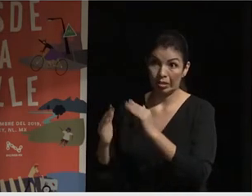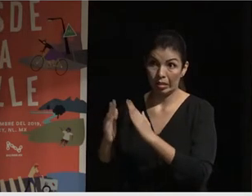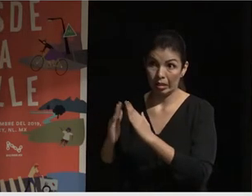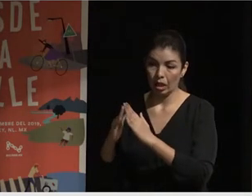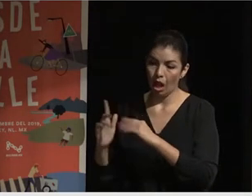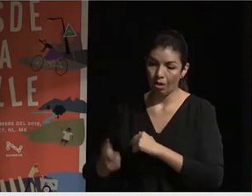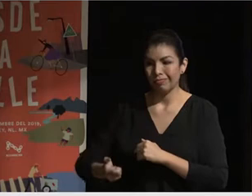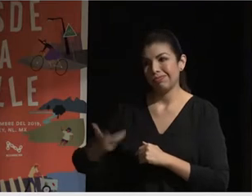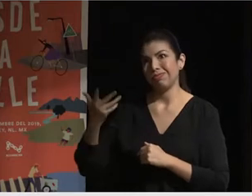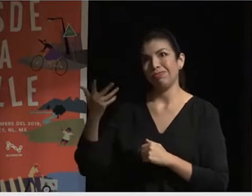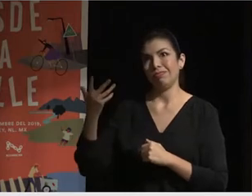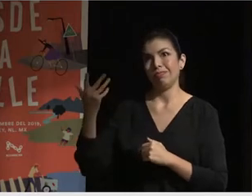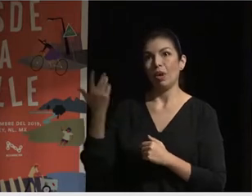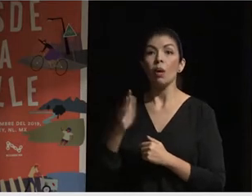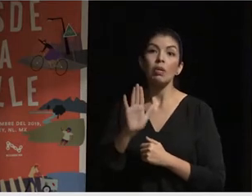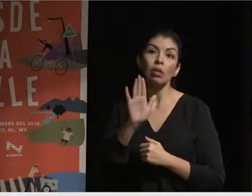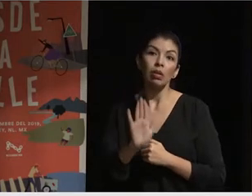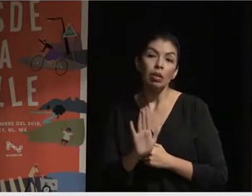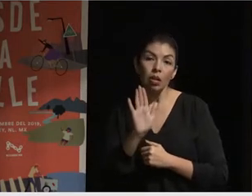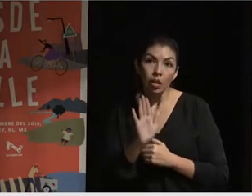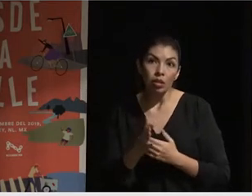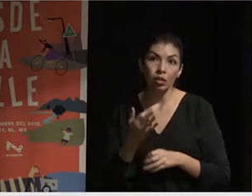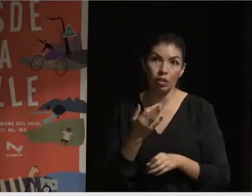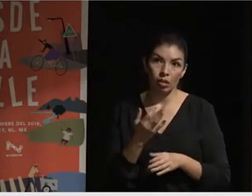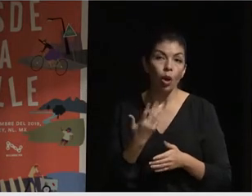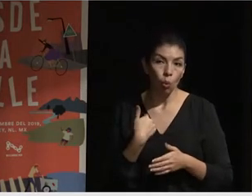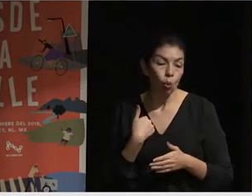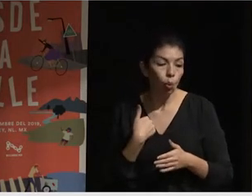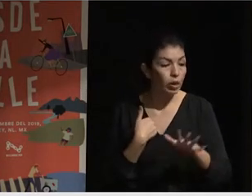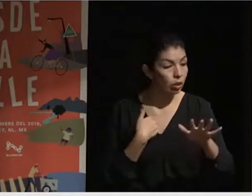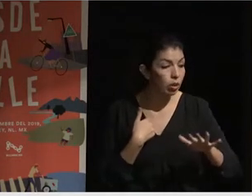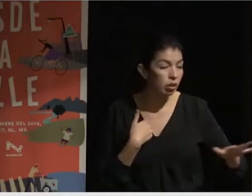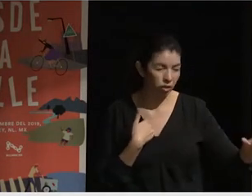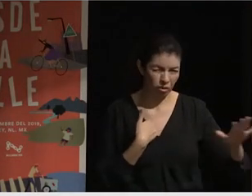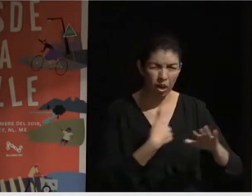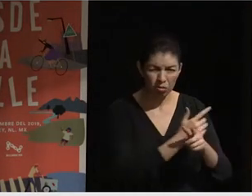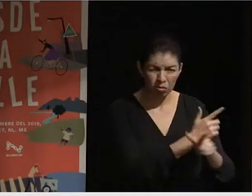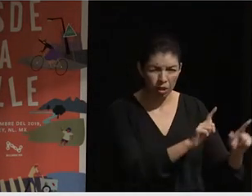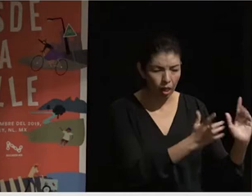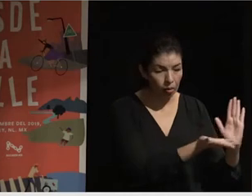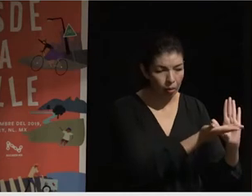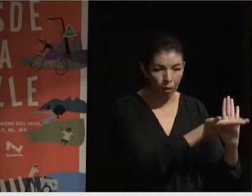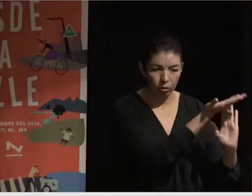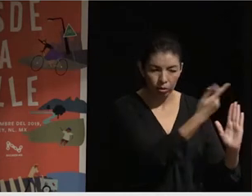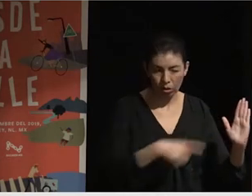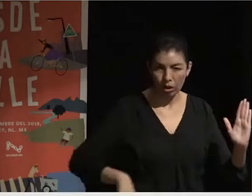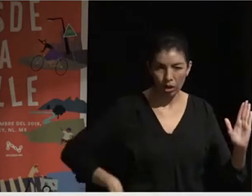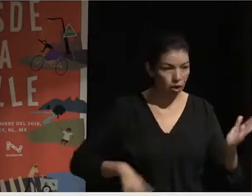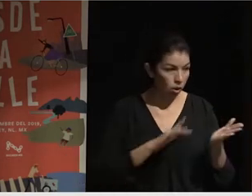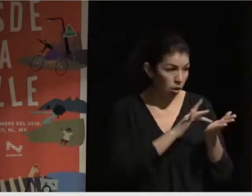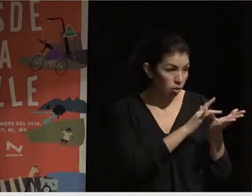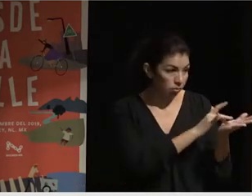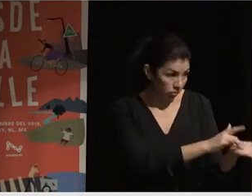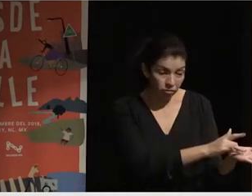vivienda? Nosotros lo vemos con las personas de los asentamientos informales y voy totalmente de acuerdo con lo que se dijo previamente, la gentrificación está